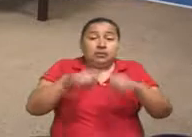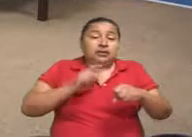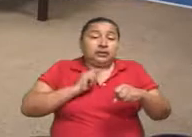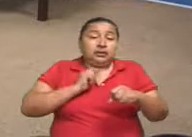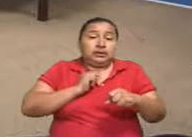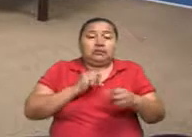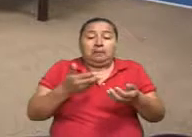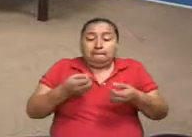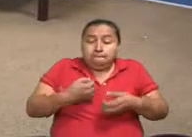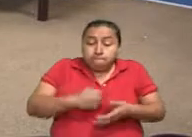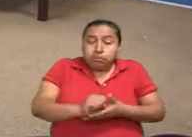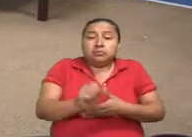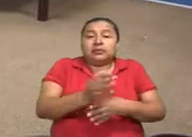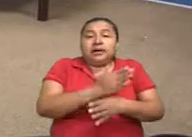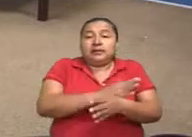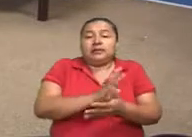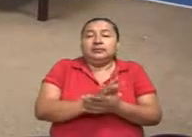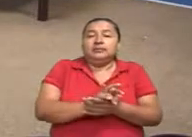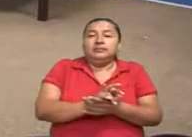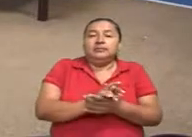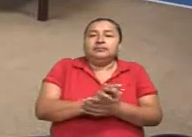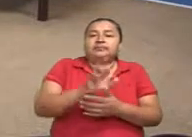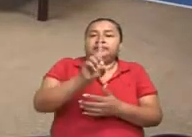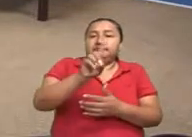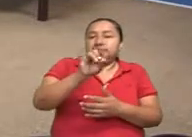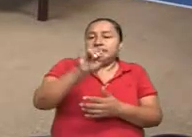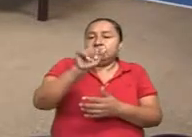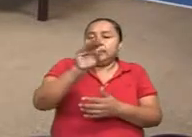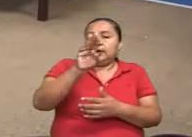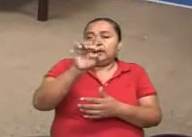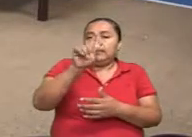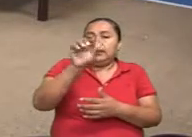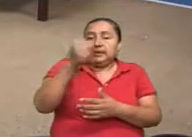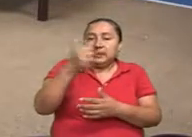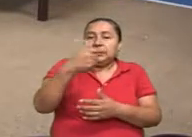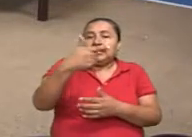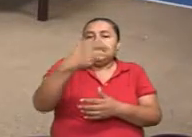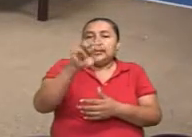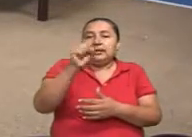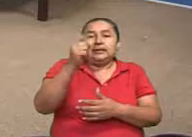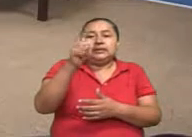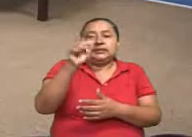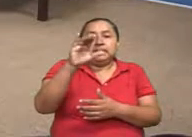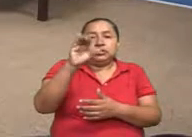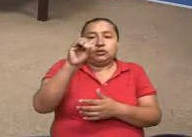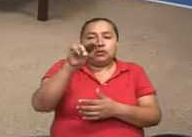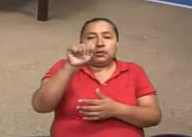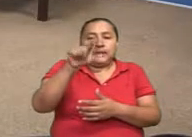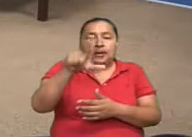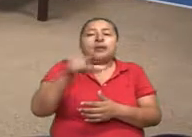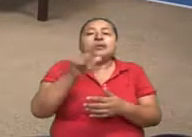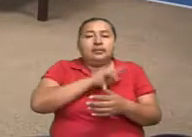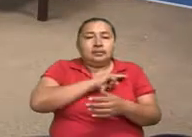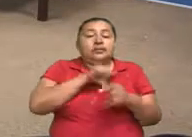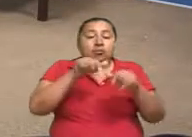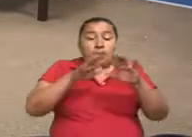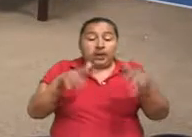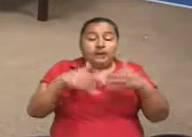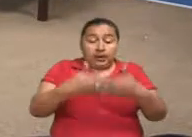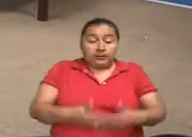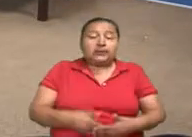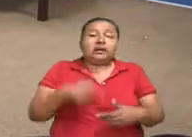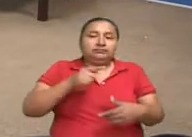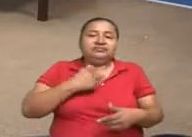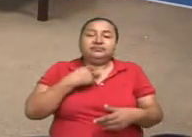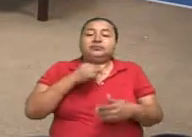niños prematuros. Bueno, la diabetes gestacional existe. Así es, exactamente. Es la que se presenta en la mujer embarazada. Así es. Yeah. Ahora,